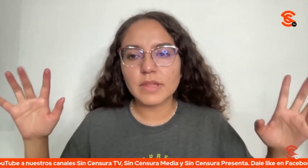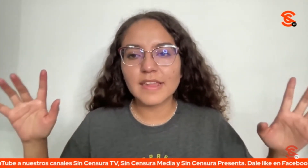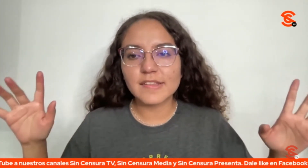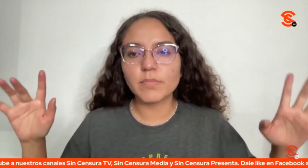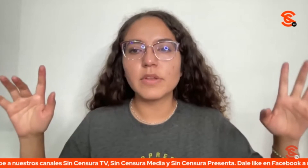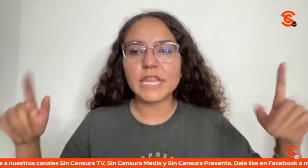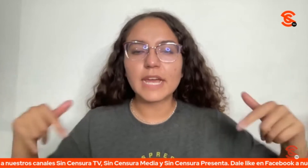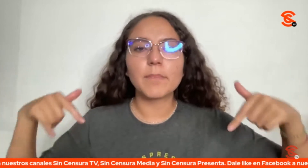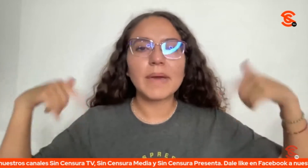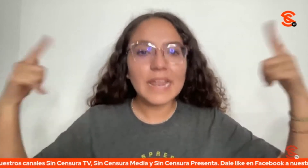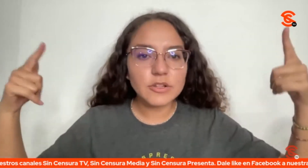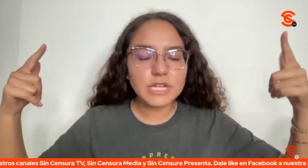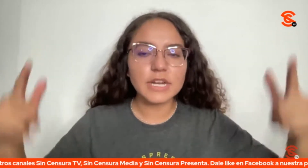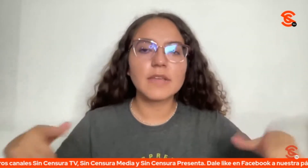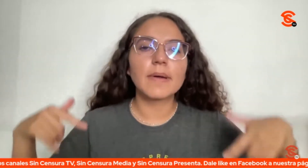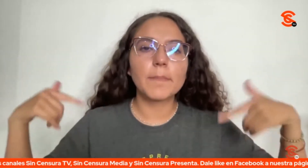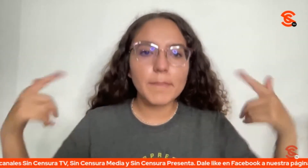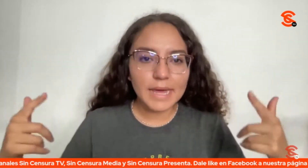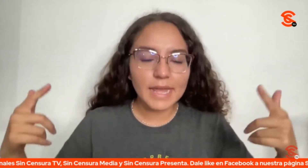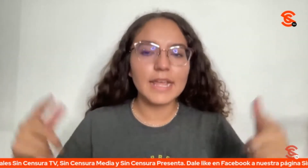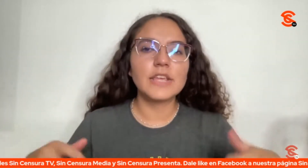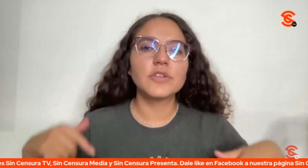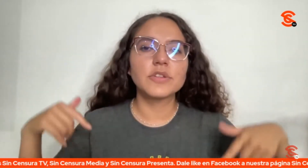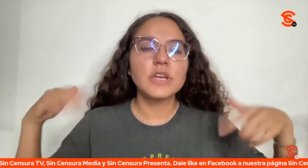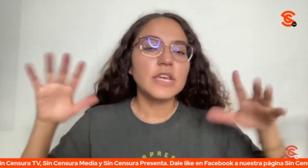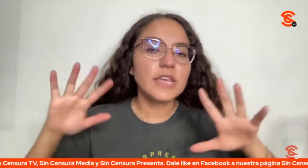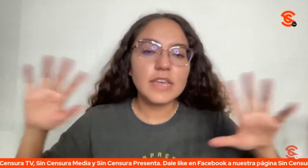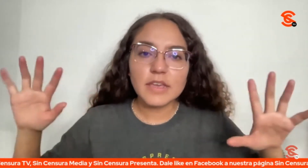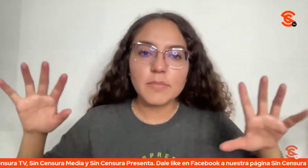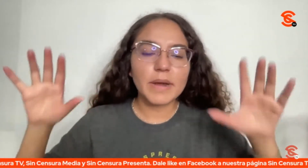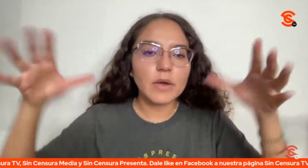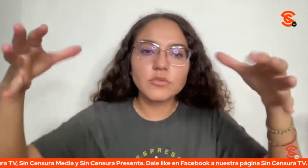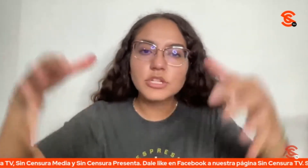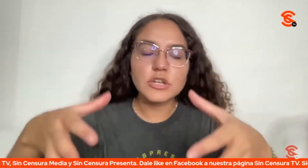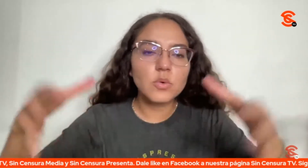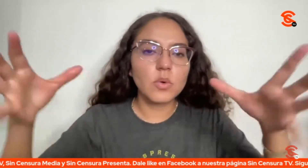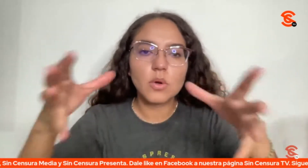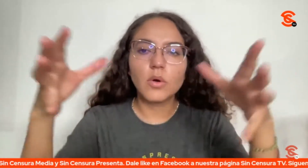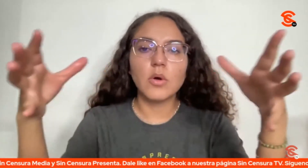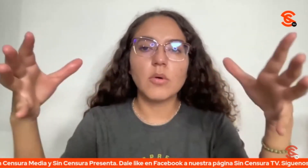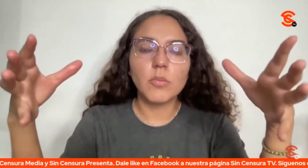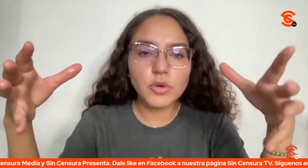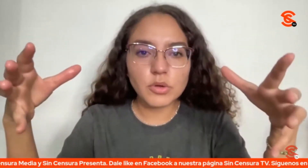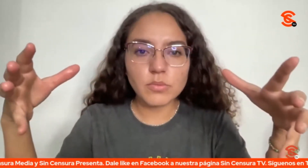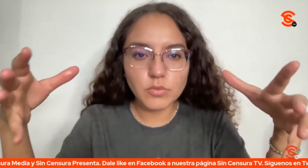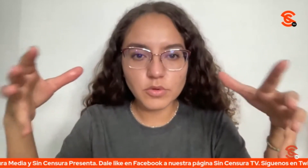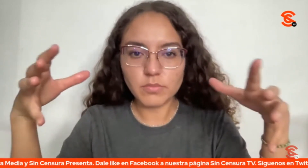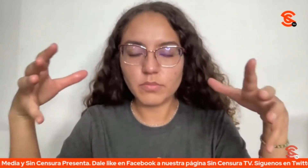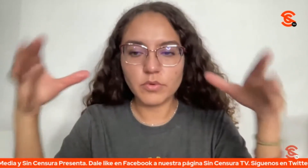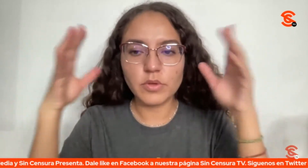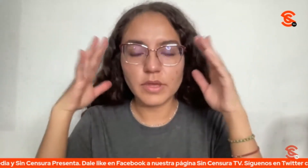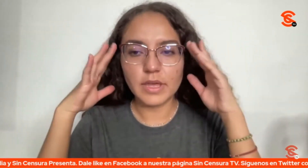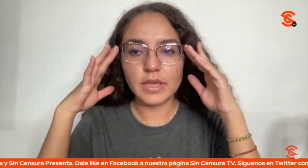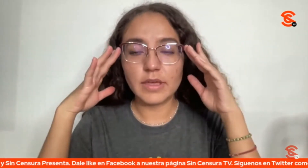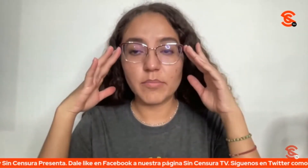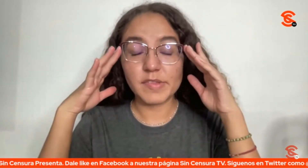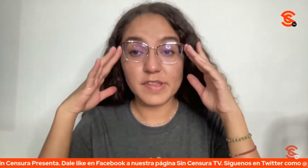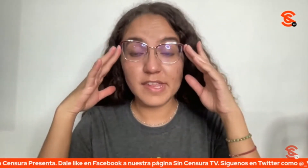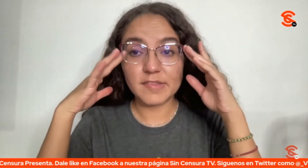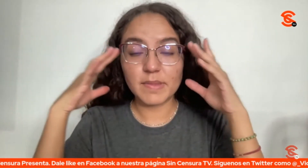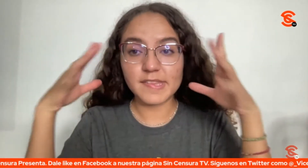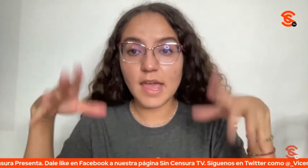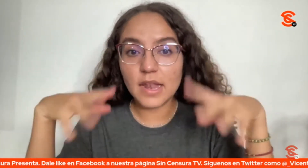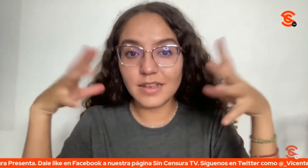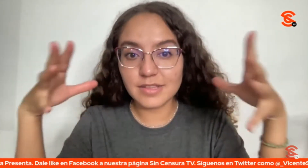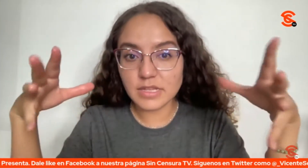pues está acostumbrada a hacer política para los de arriba, para ellos y para un círculo muy, muy, muy,